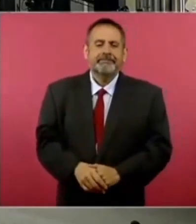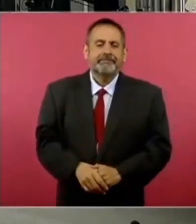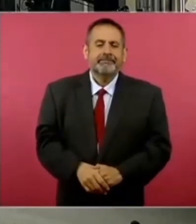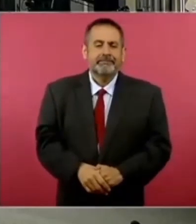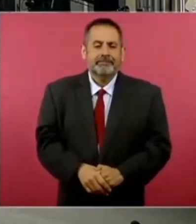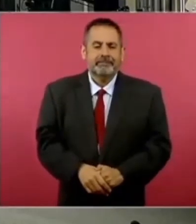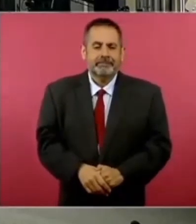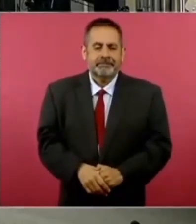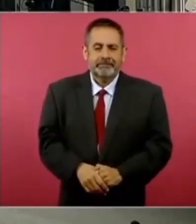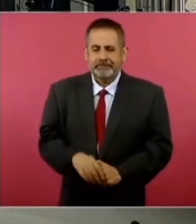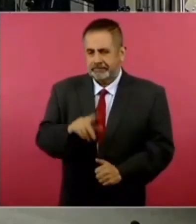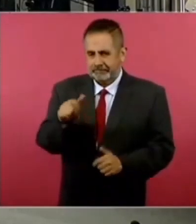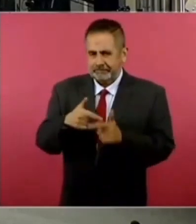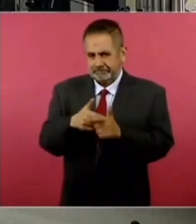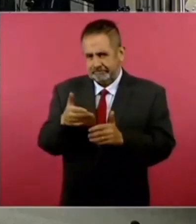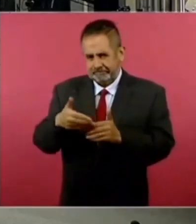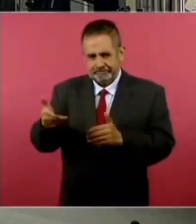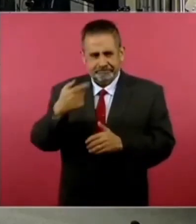y seguimos.